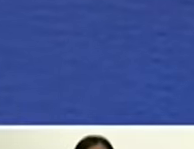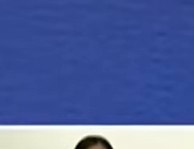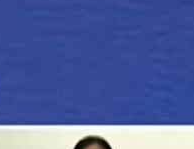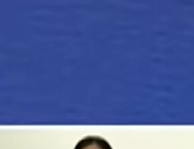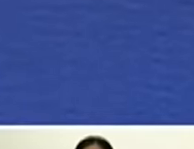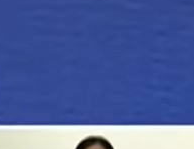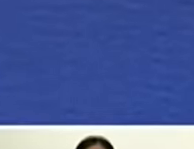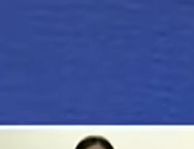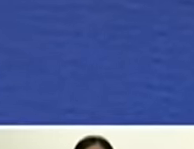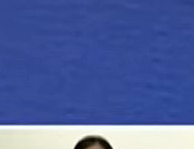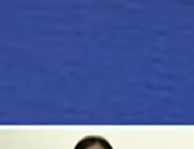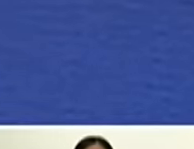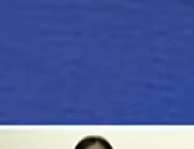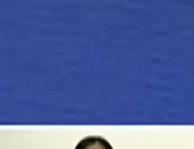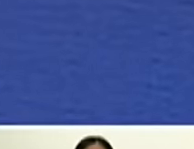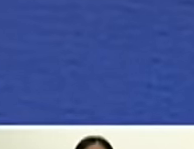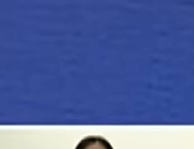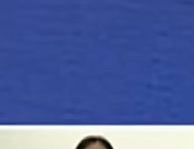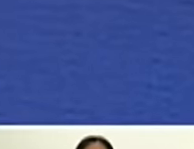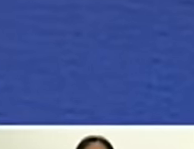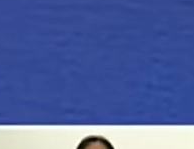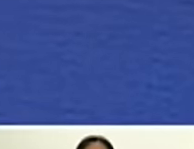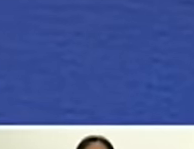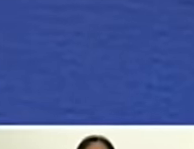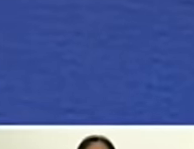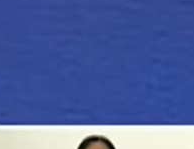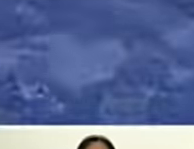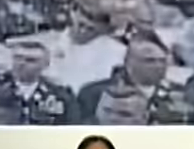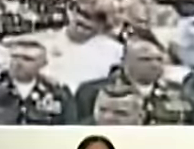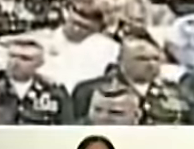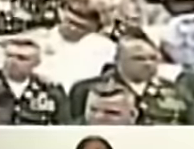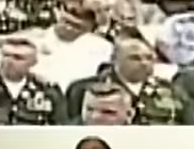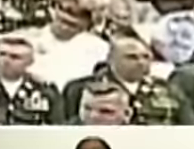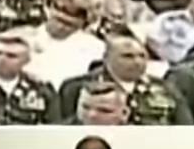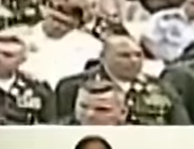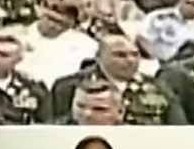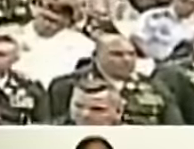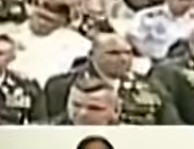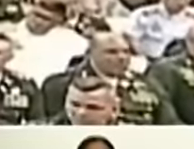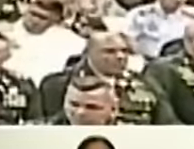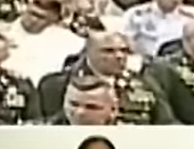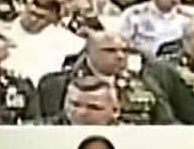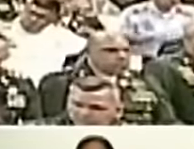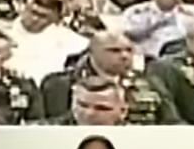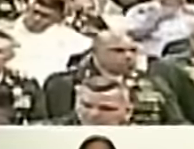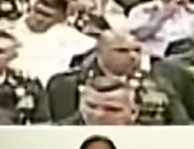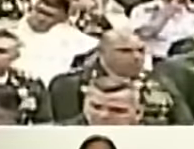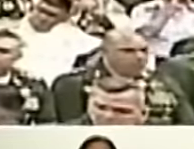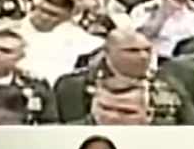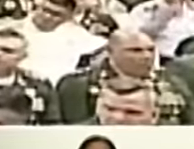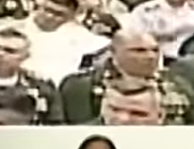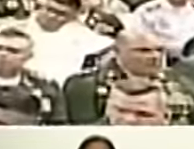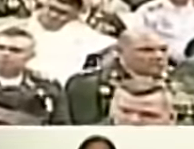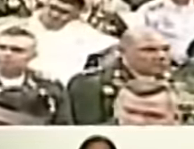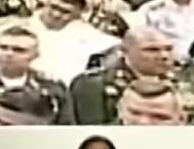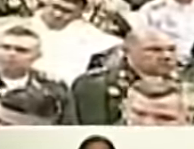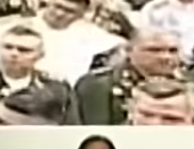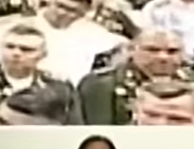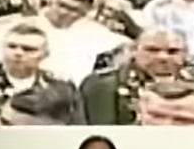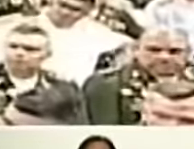existía. ¿Ah? Y se cuenta que en los años 1900,